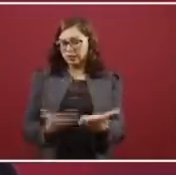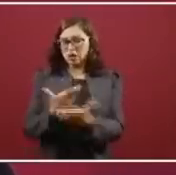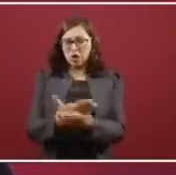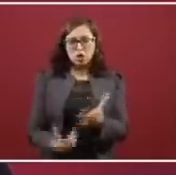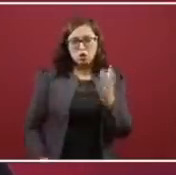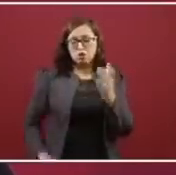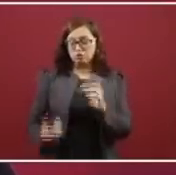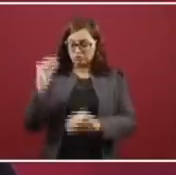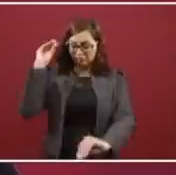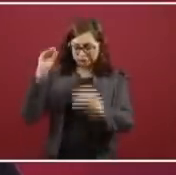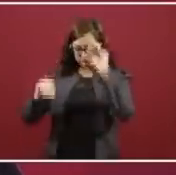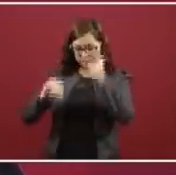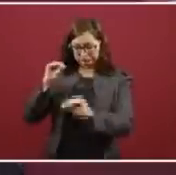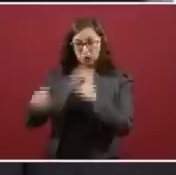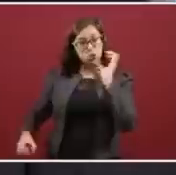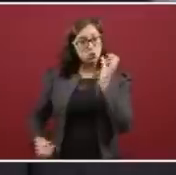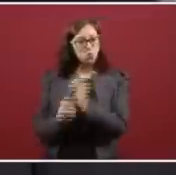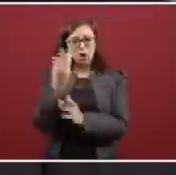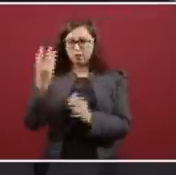nuevo